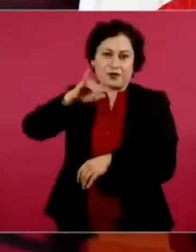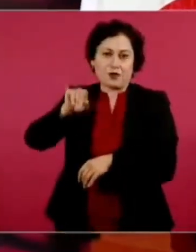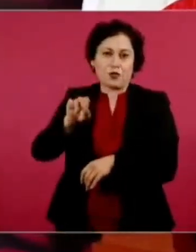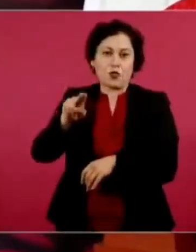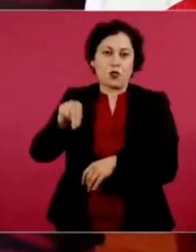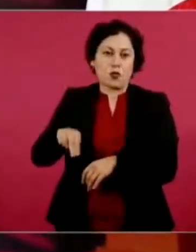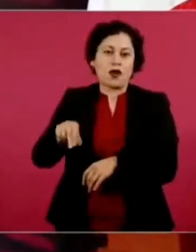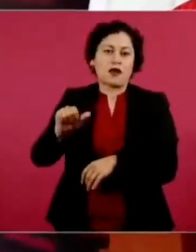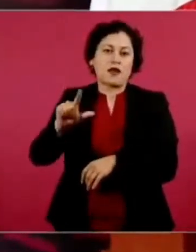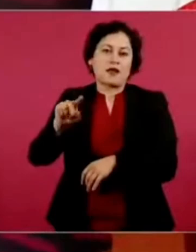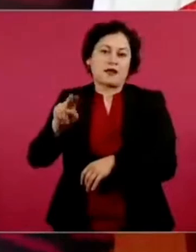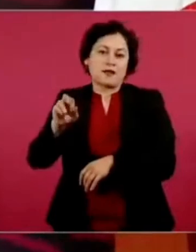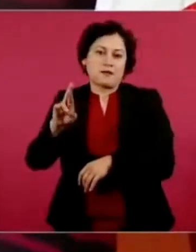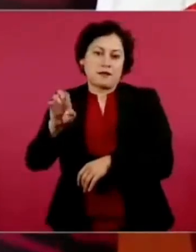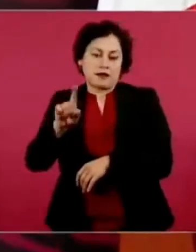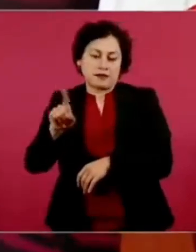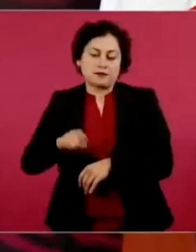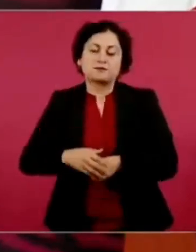Pocos días después,